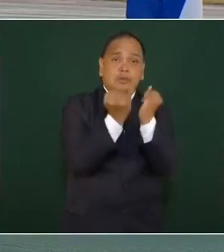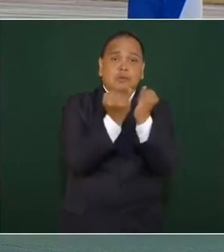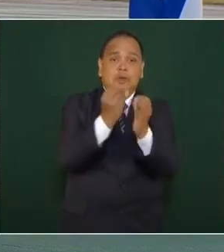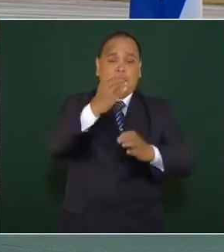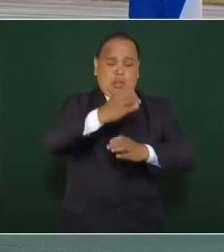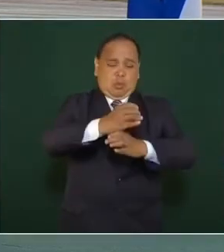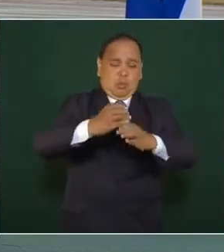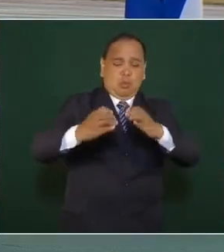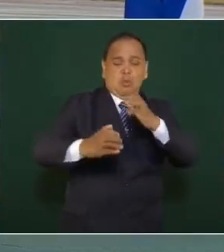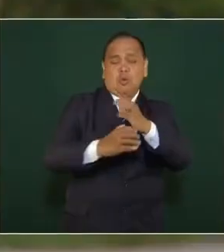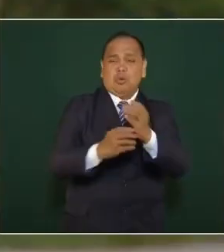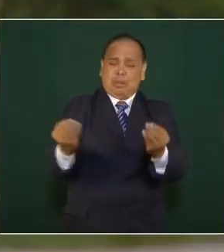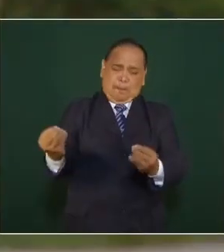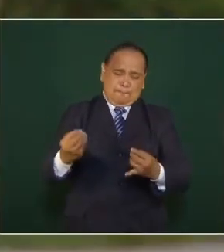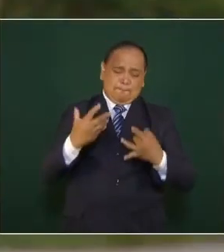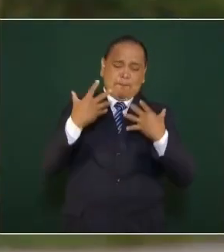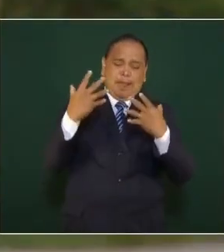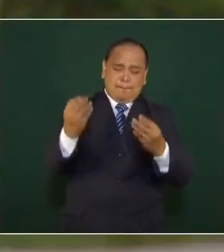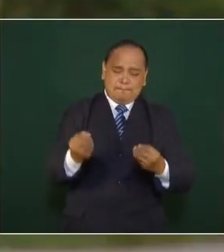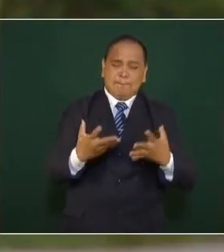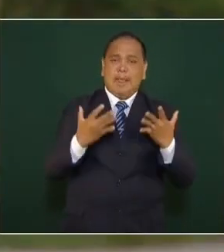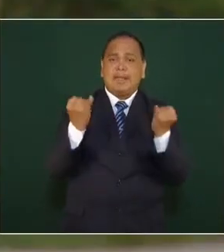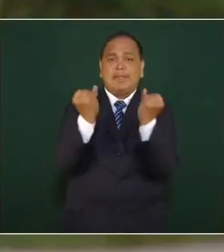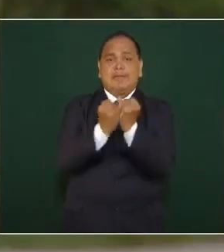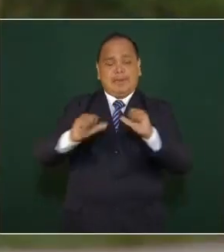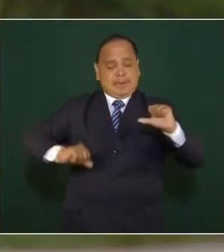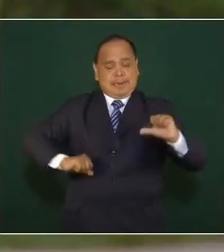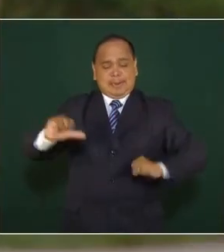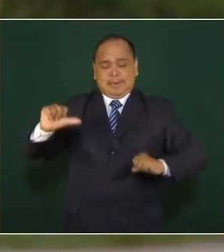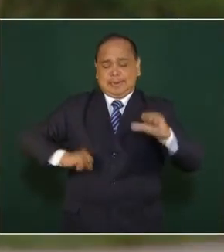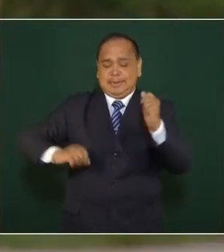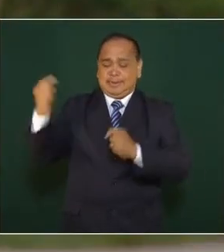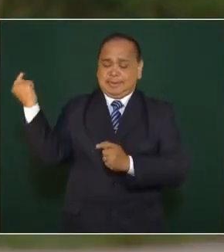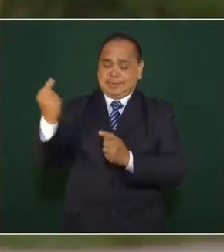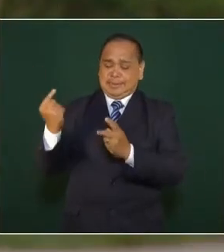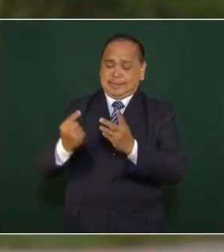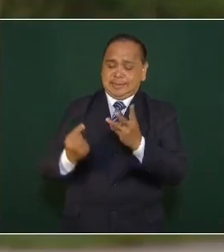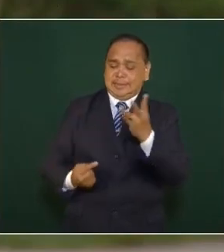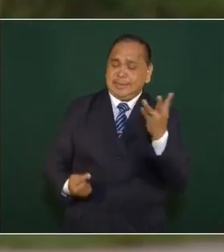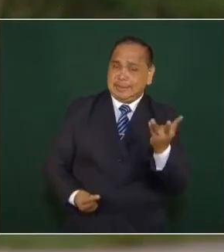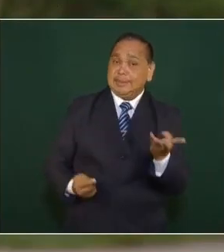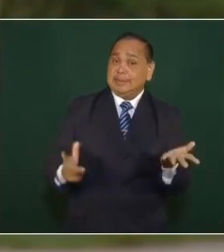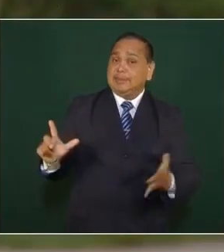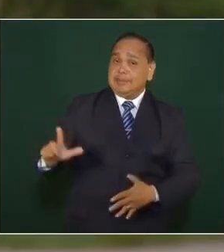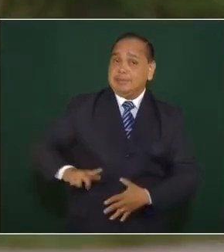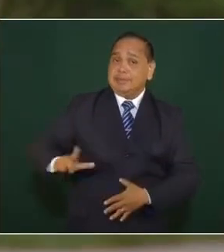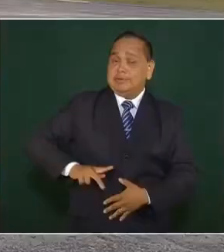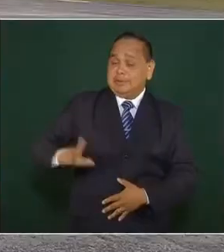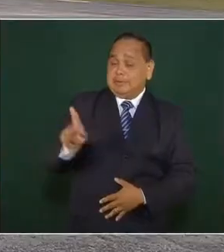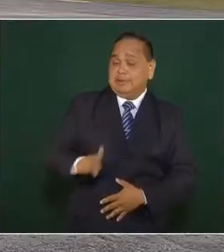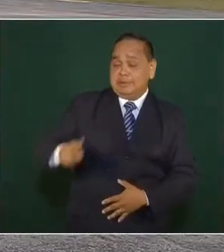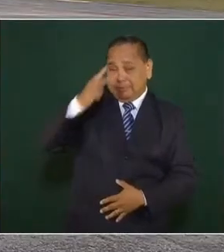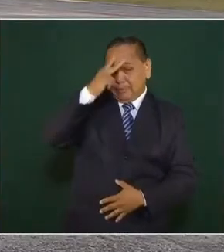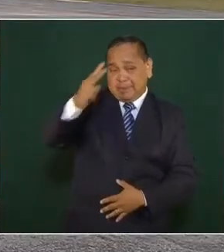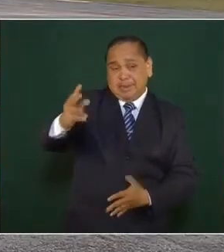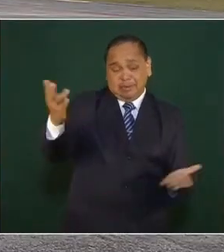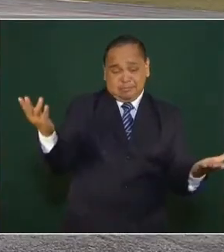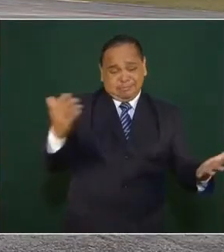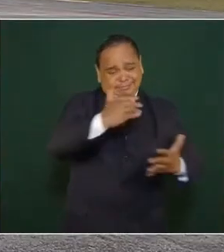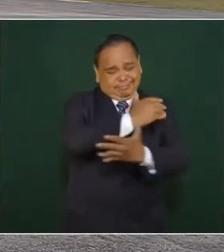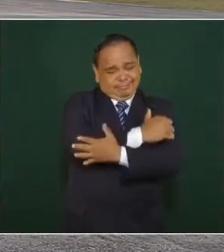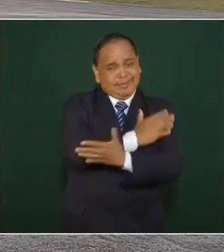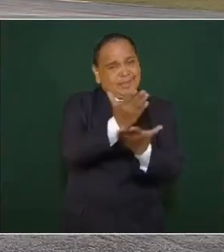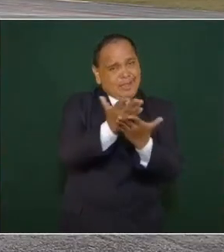la asesoría técnica en áreas y actividades vitales por parte del gobierno y el pueblo mexicanos.